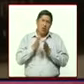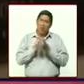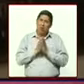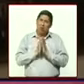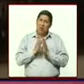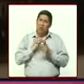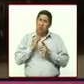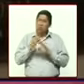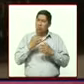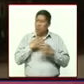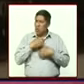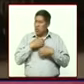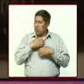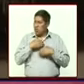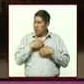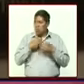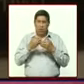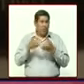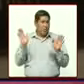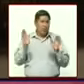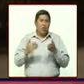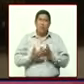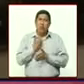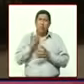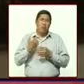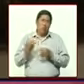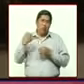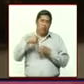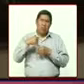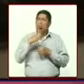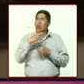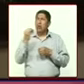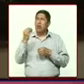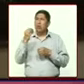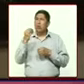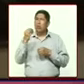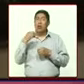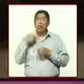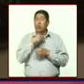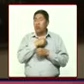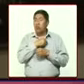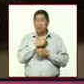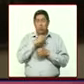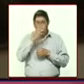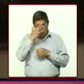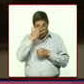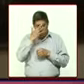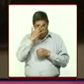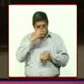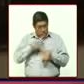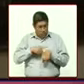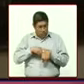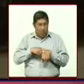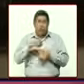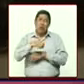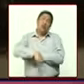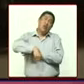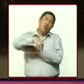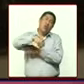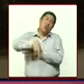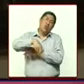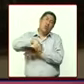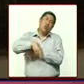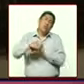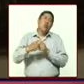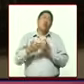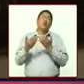solicitudes o reclamos para la habilitación nueva de sus registros. Y bueno, estamos todavía en el horario hasta las 12 de la noche, conforme a